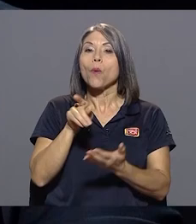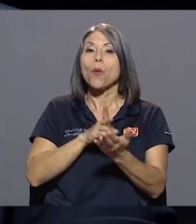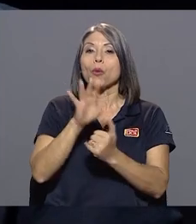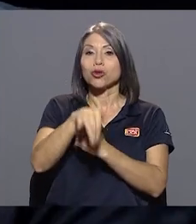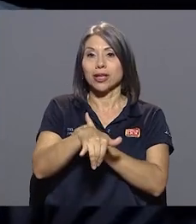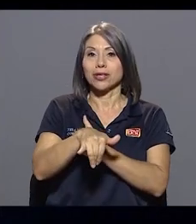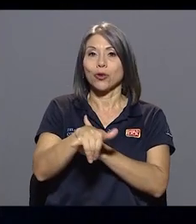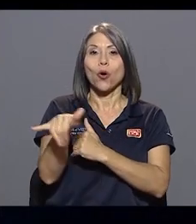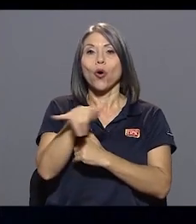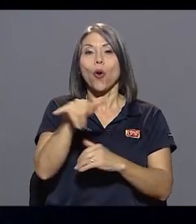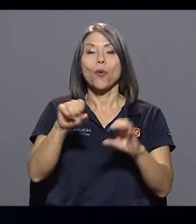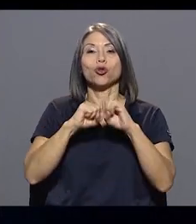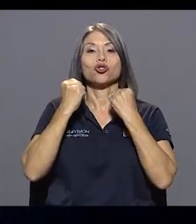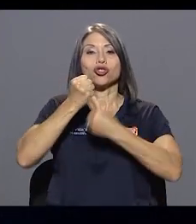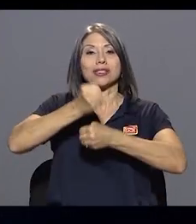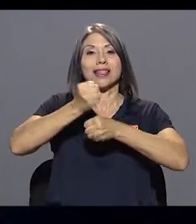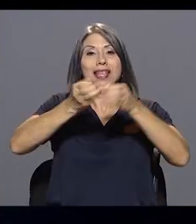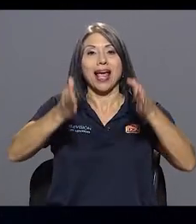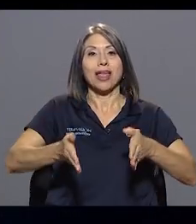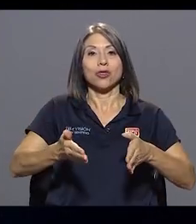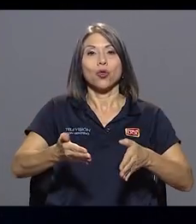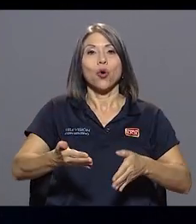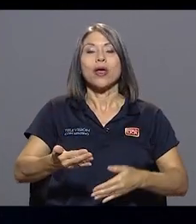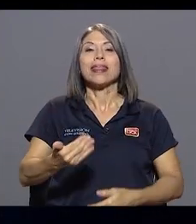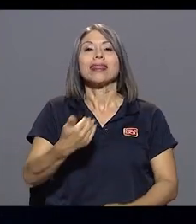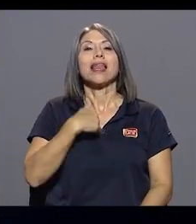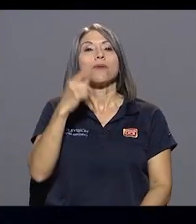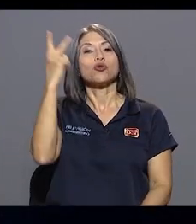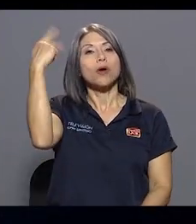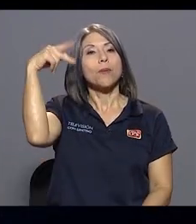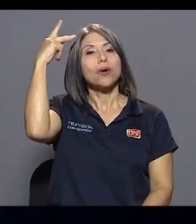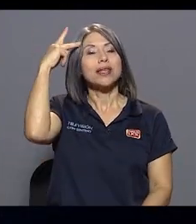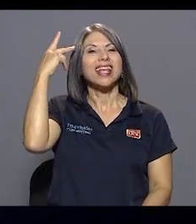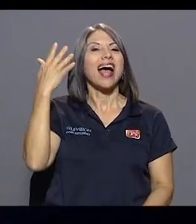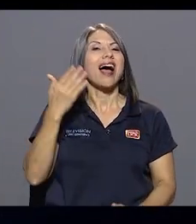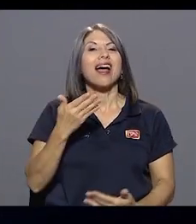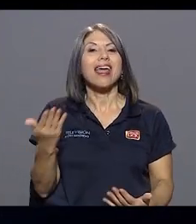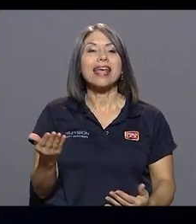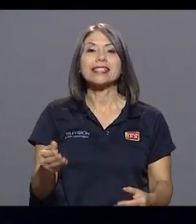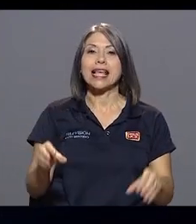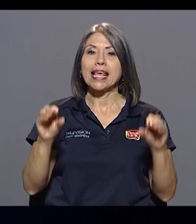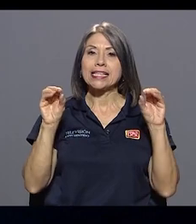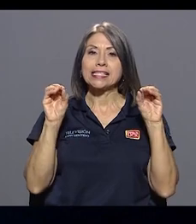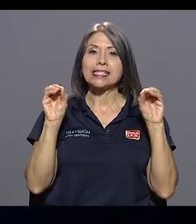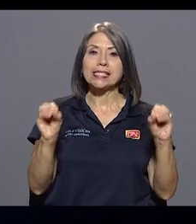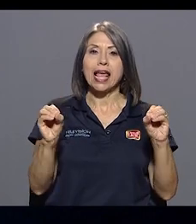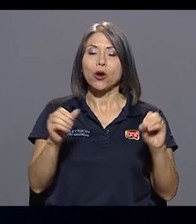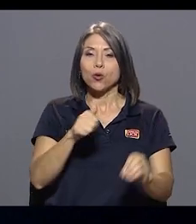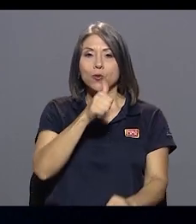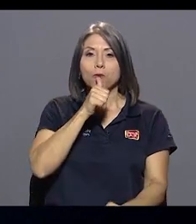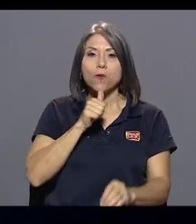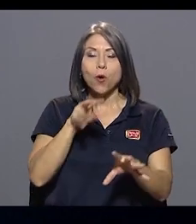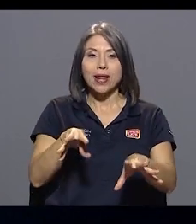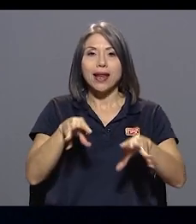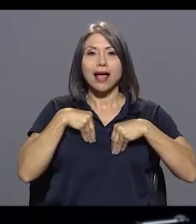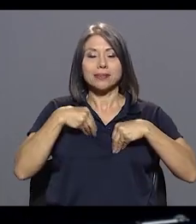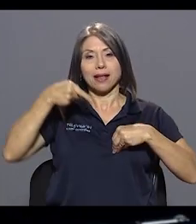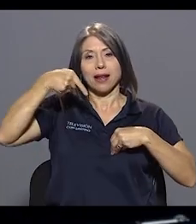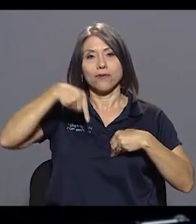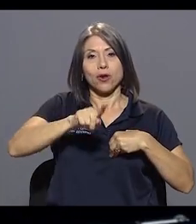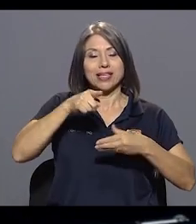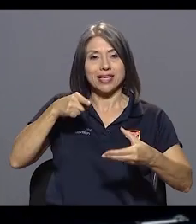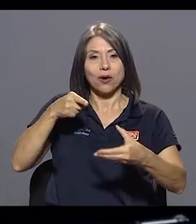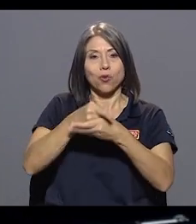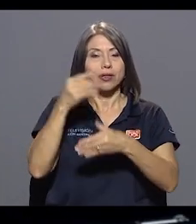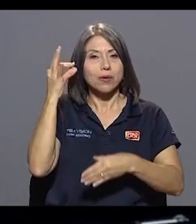sindicato, tenemos la política de cero tolerancia a la violencia contra las mujeres y esta